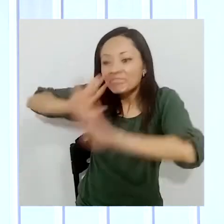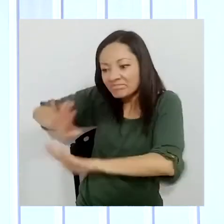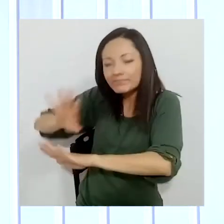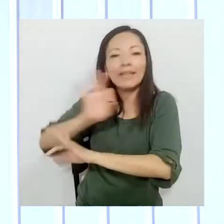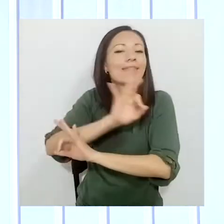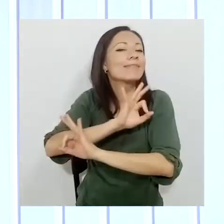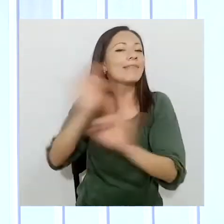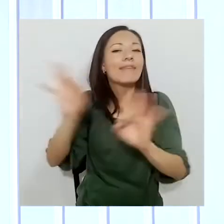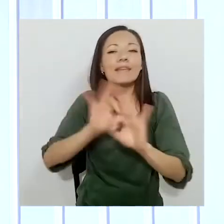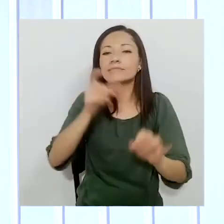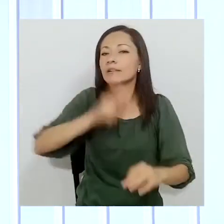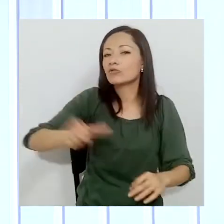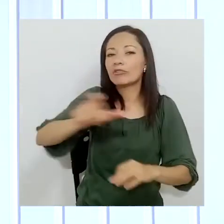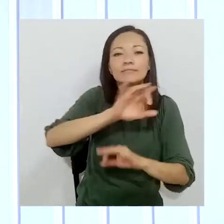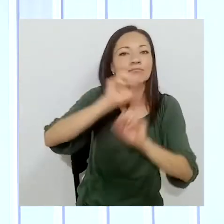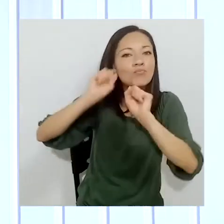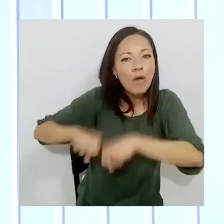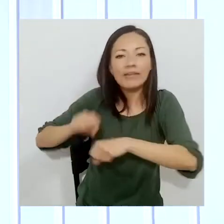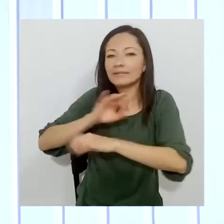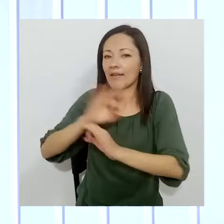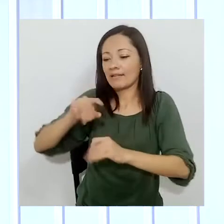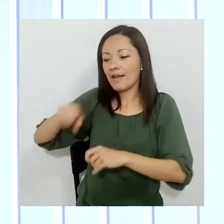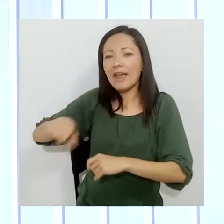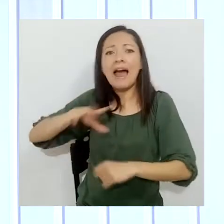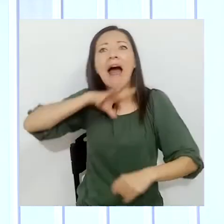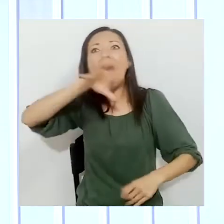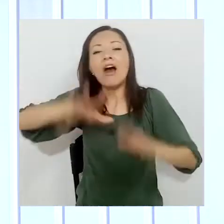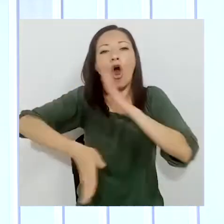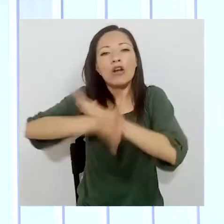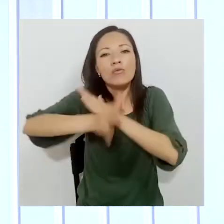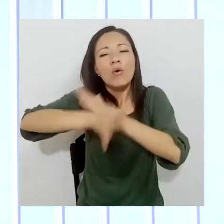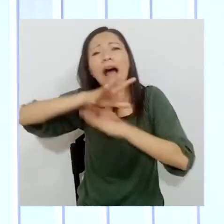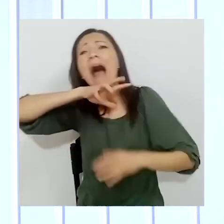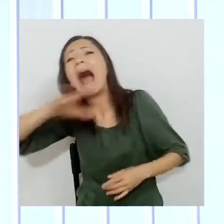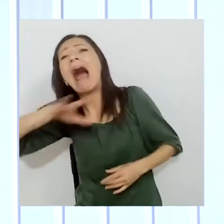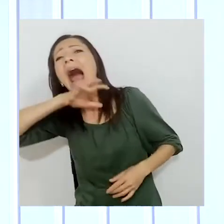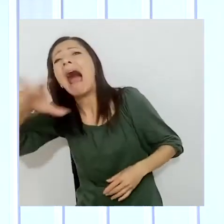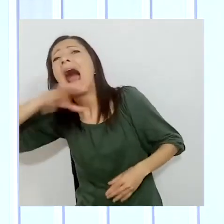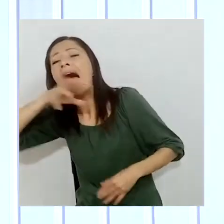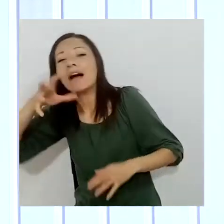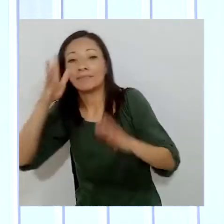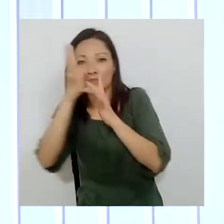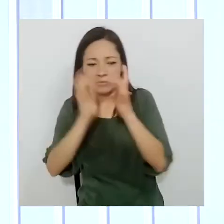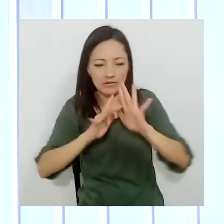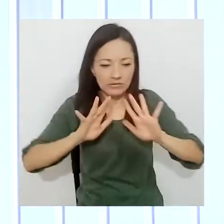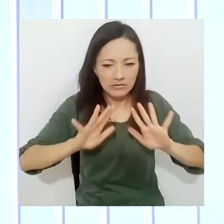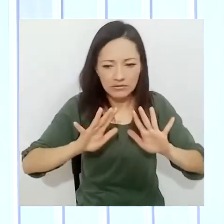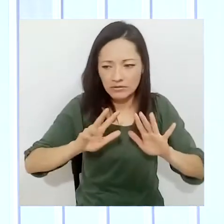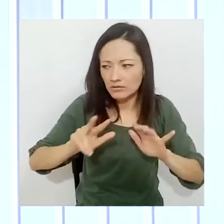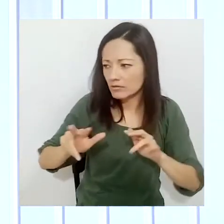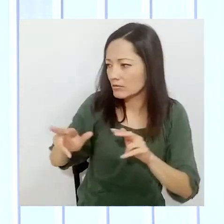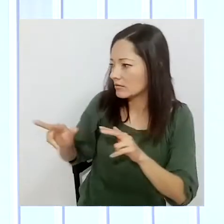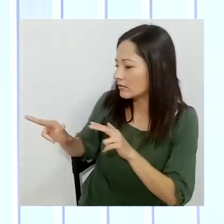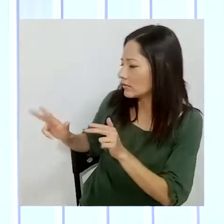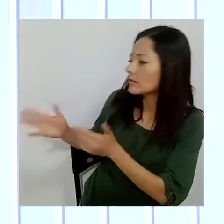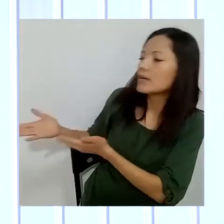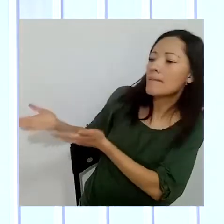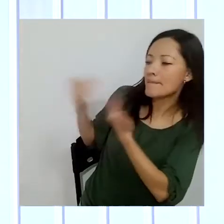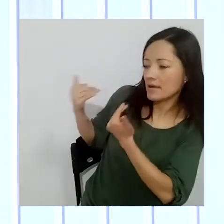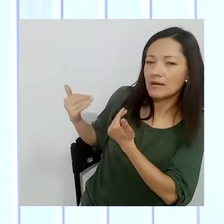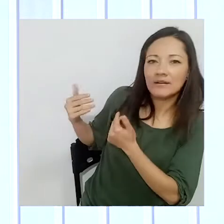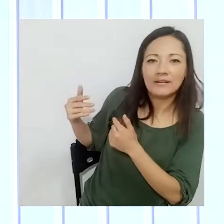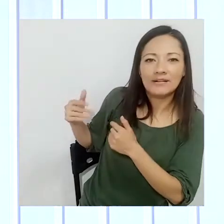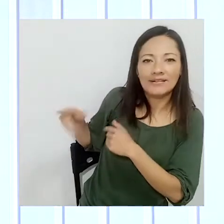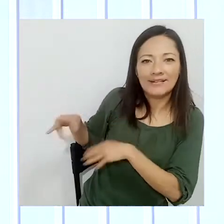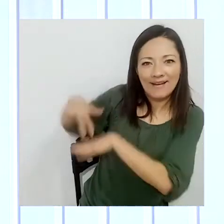súplica para llamar la atención de Jesús. Jesús se detuvo en el camino, lo mandó a llamar y obró en él. Y lo que más me